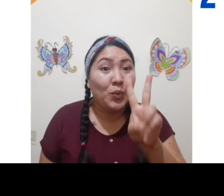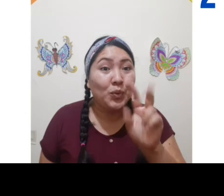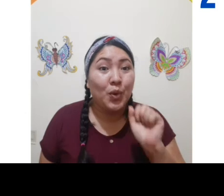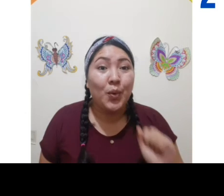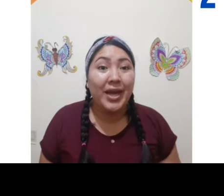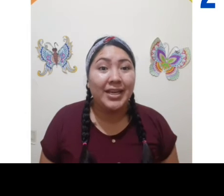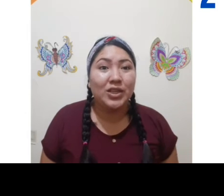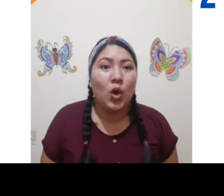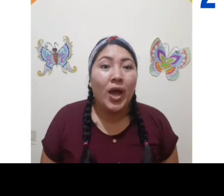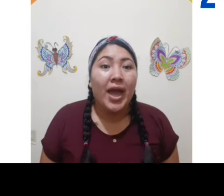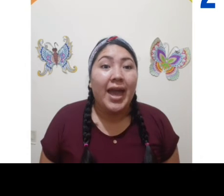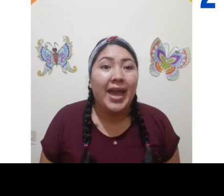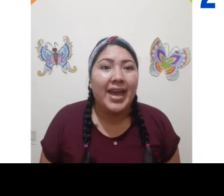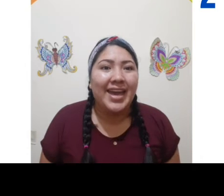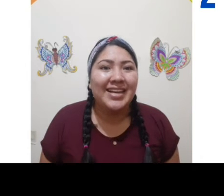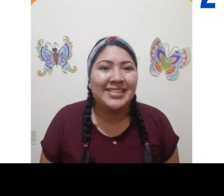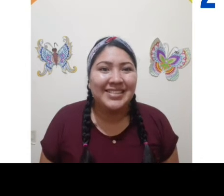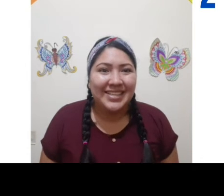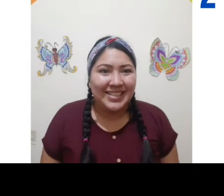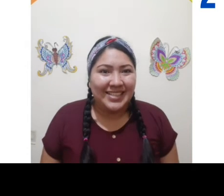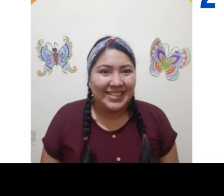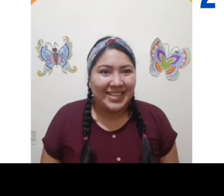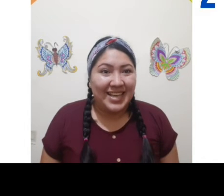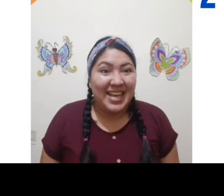segundo jueguito es